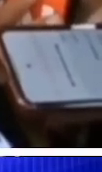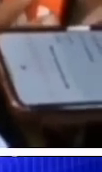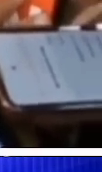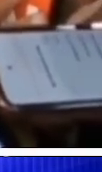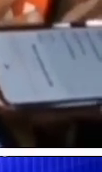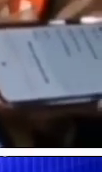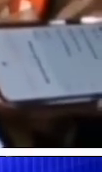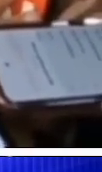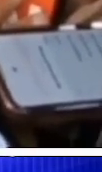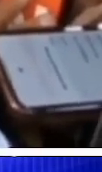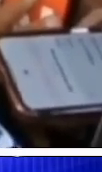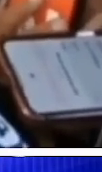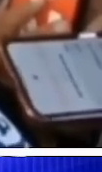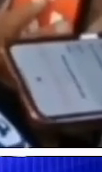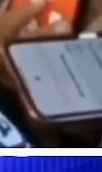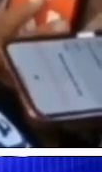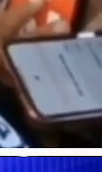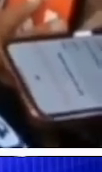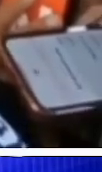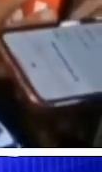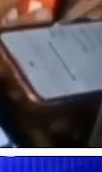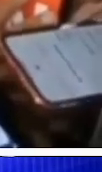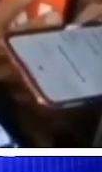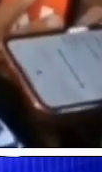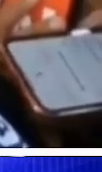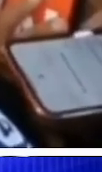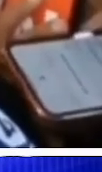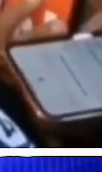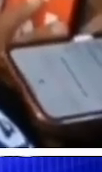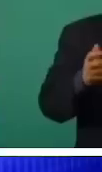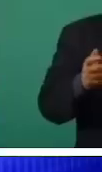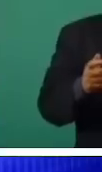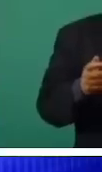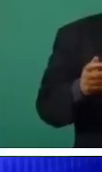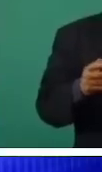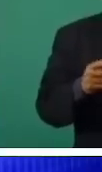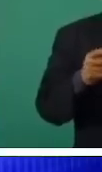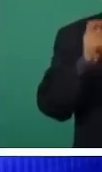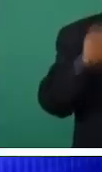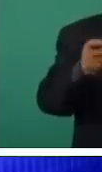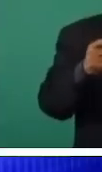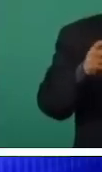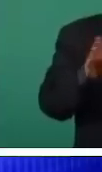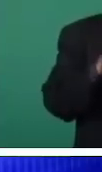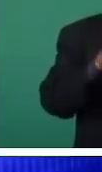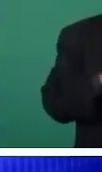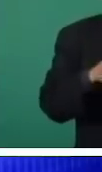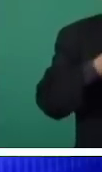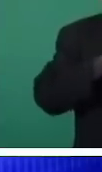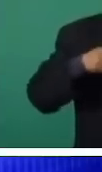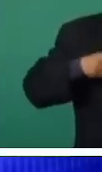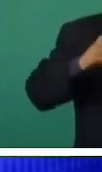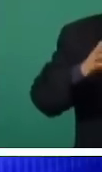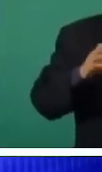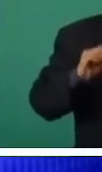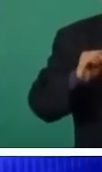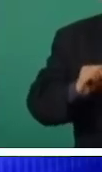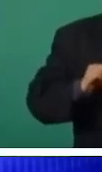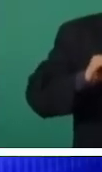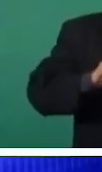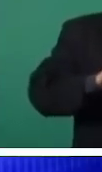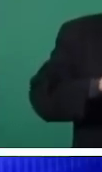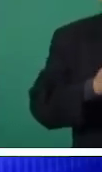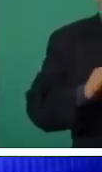varias de ellas que fueron detenidos con media tonelada de sustancias después de un enfrentamiento con la Marina bueno Esto sucedió